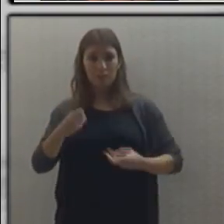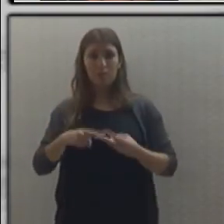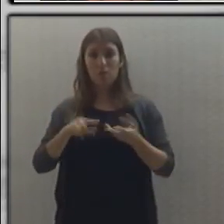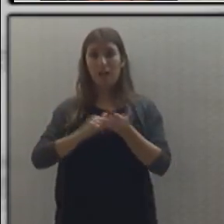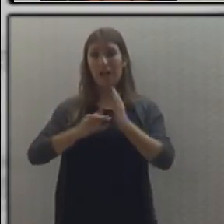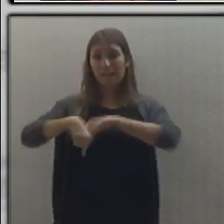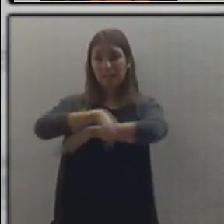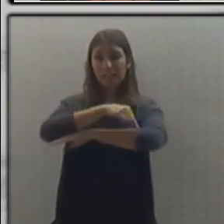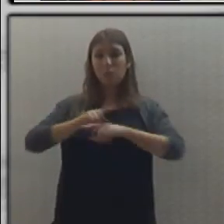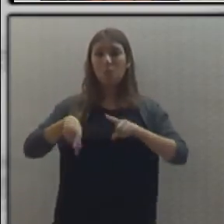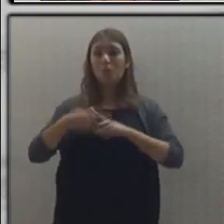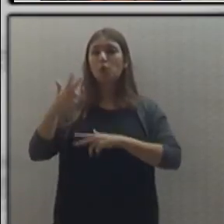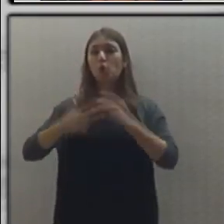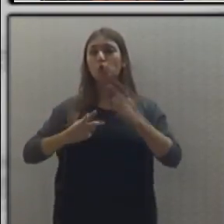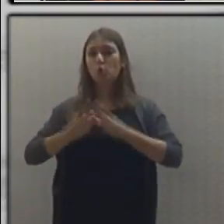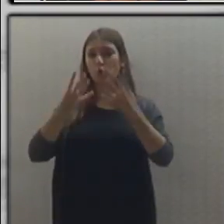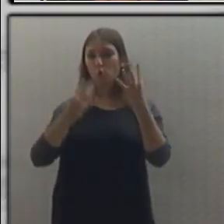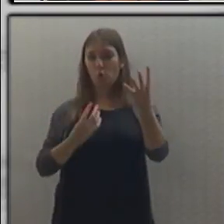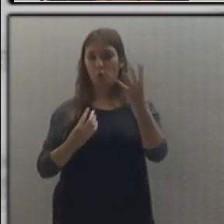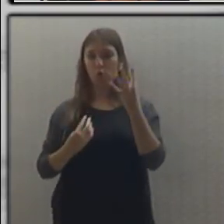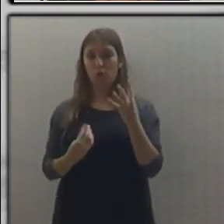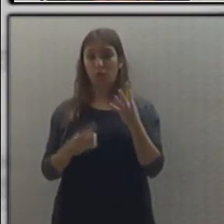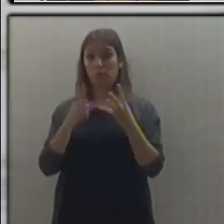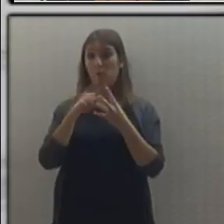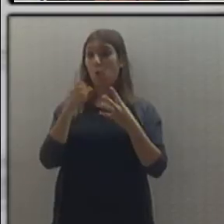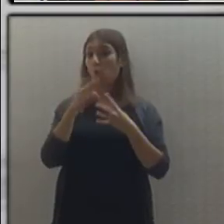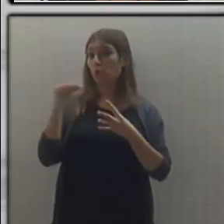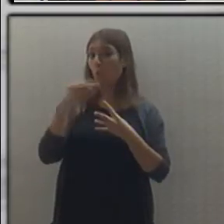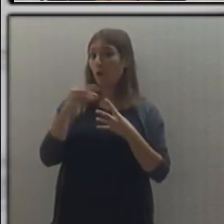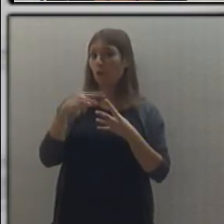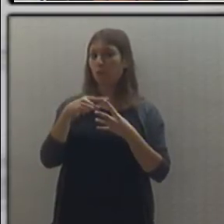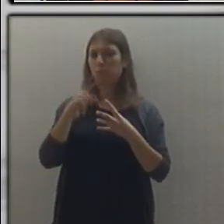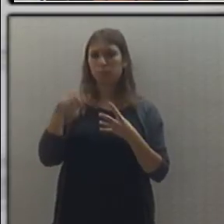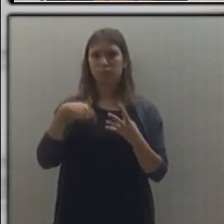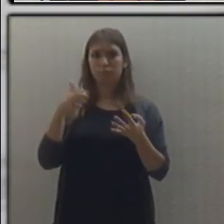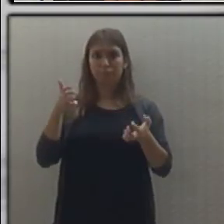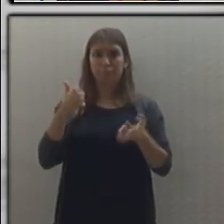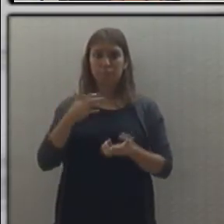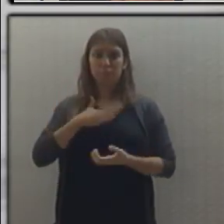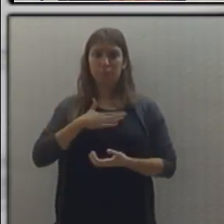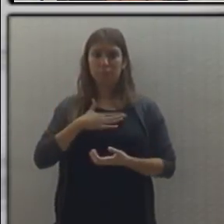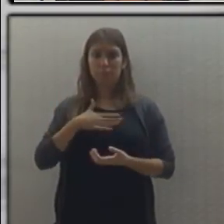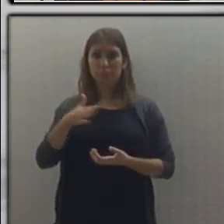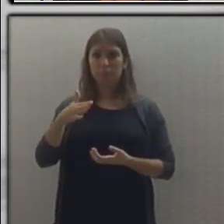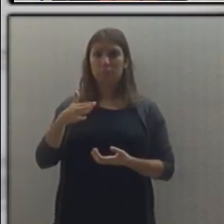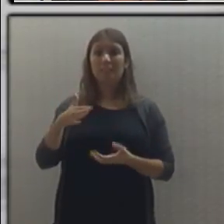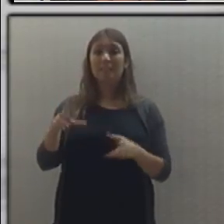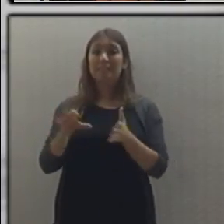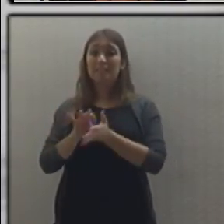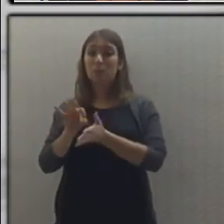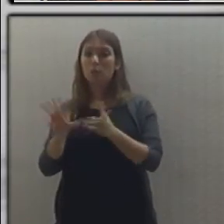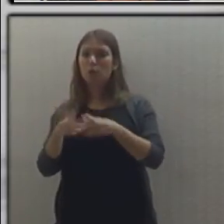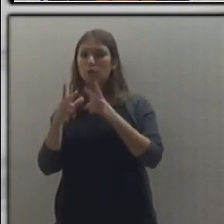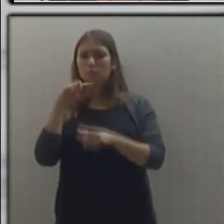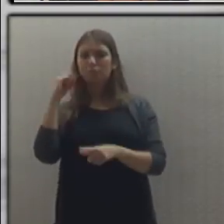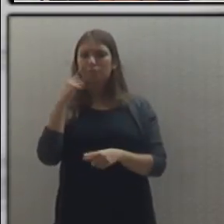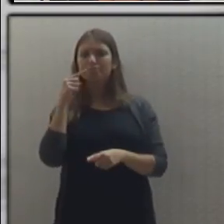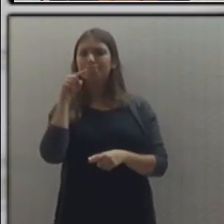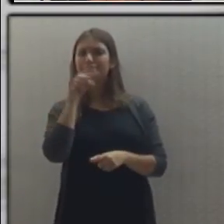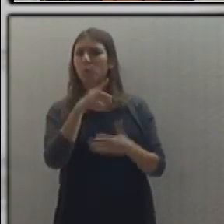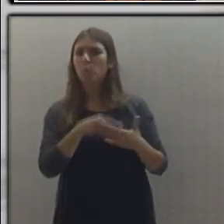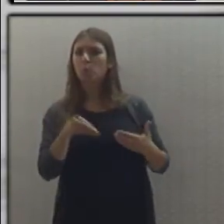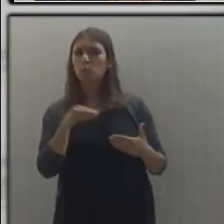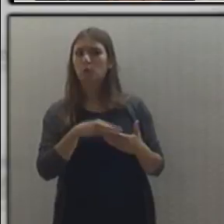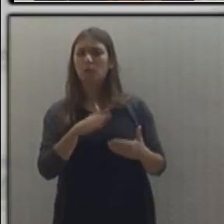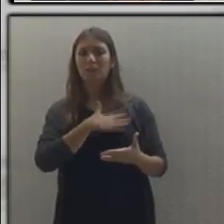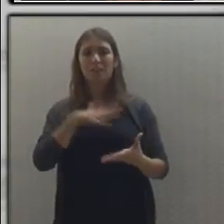arquitecto y el constructor. El usuario es la persona beneficiaria detectada por servicios sociales para que